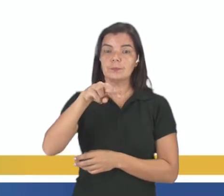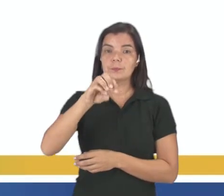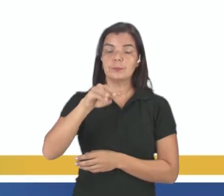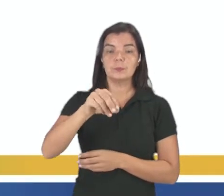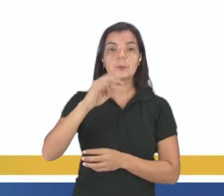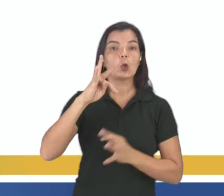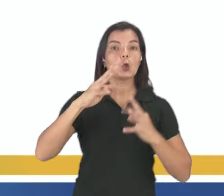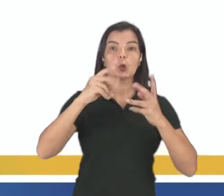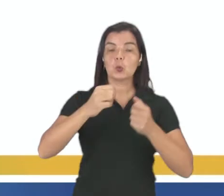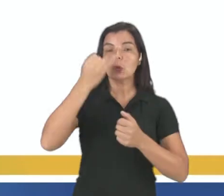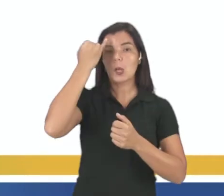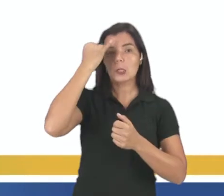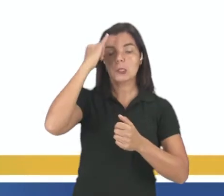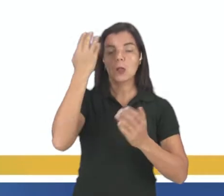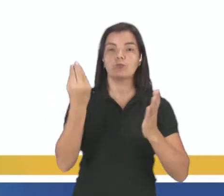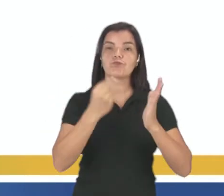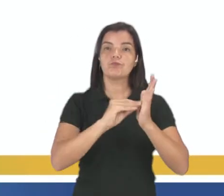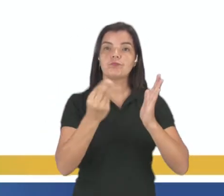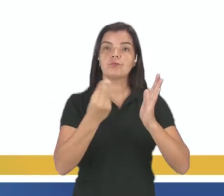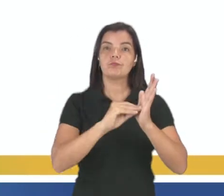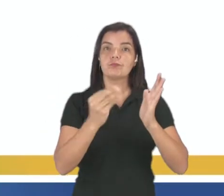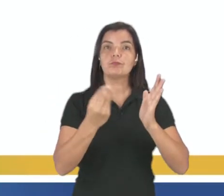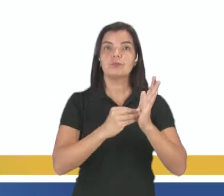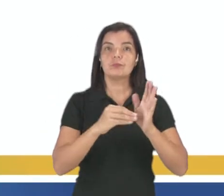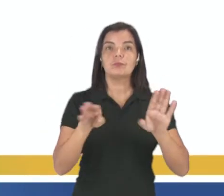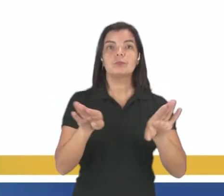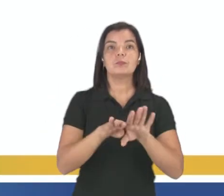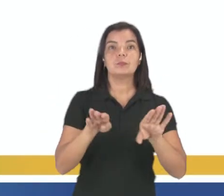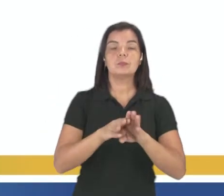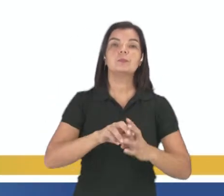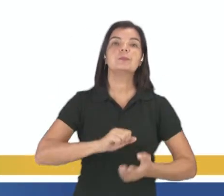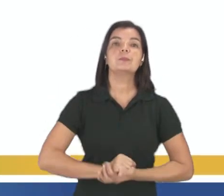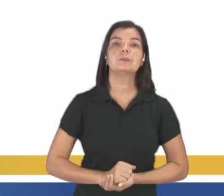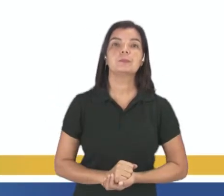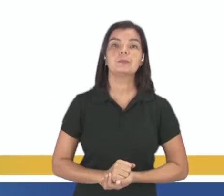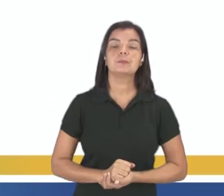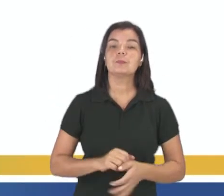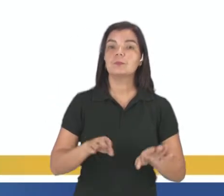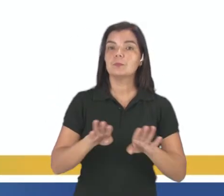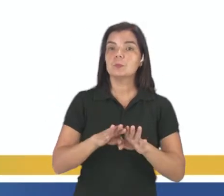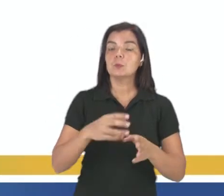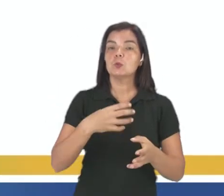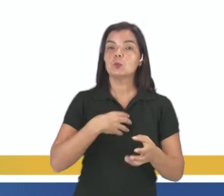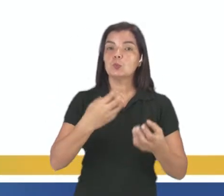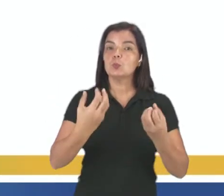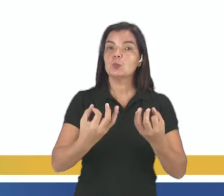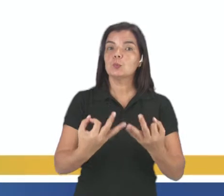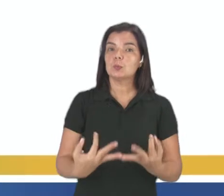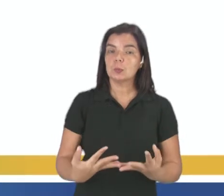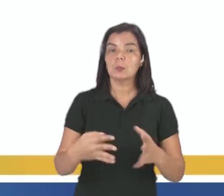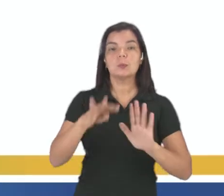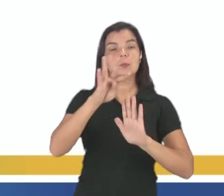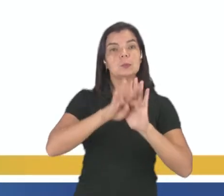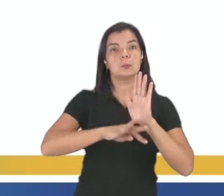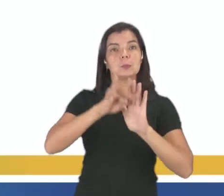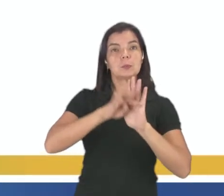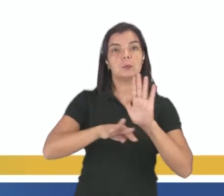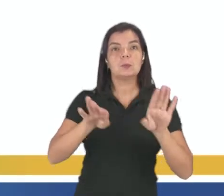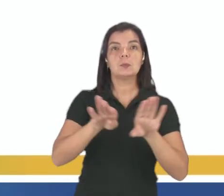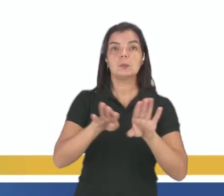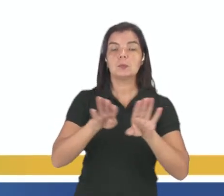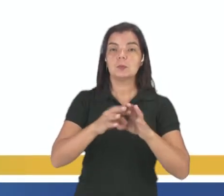¿ok? Donde que vas a tener el desarrollo de manera texturada